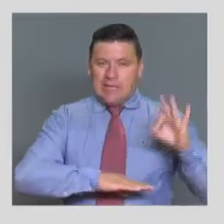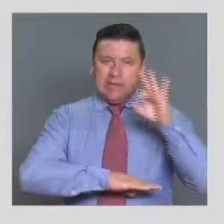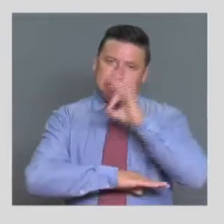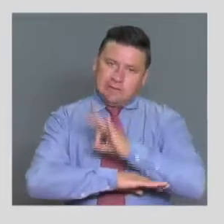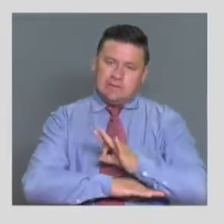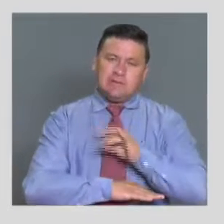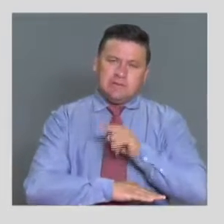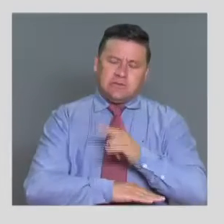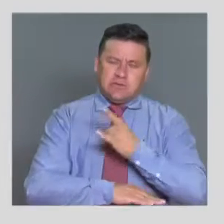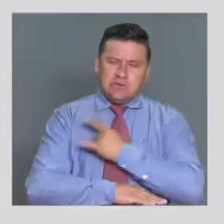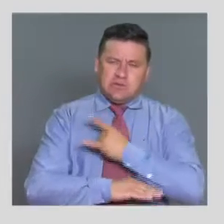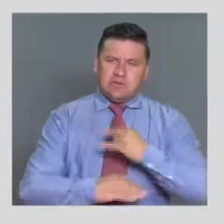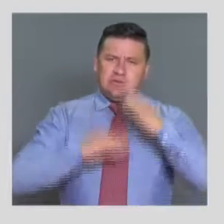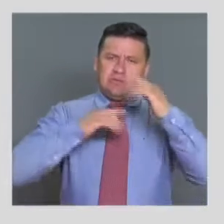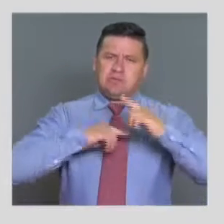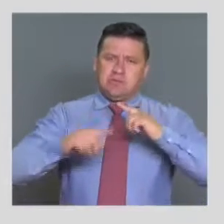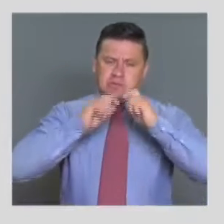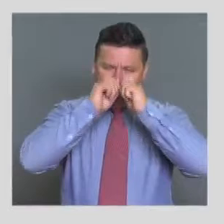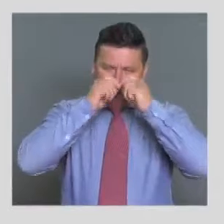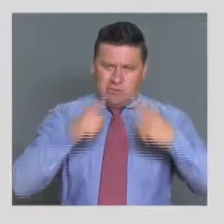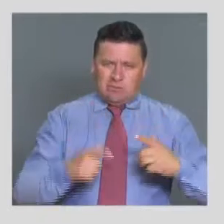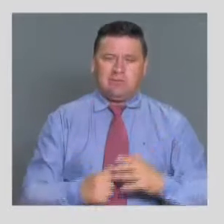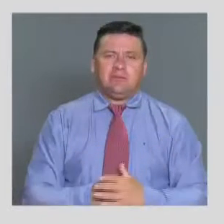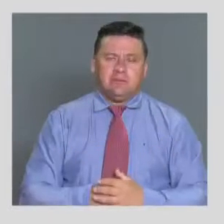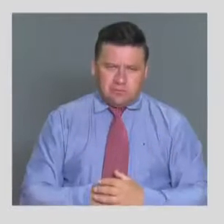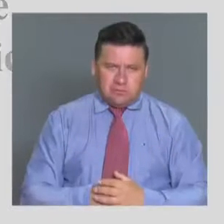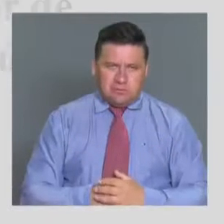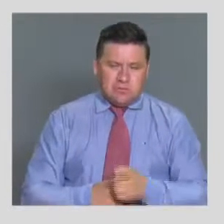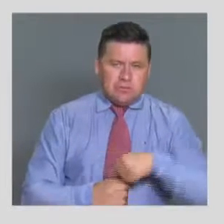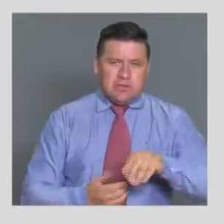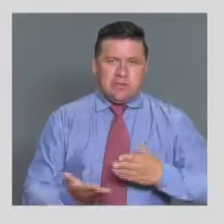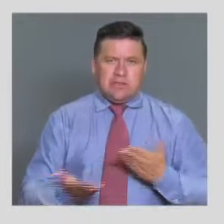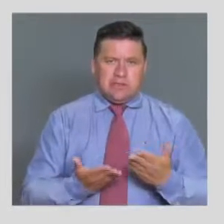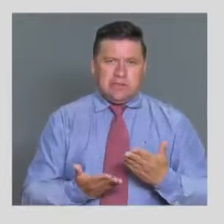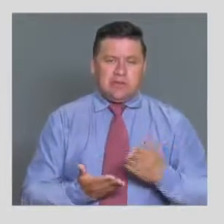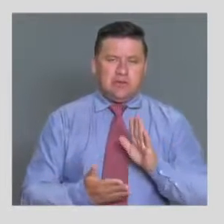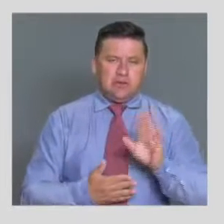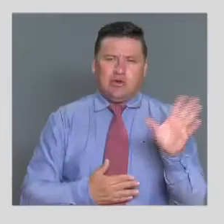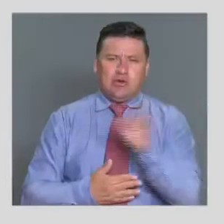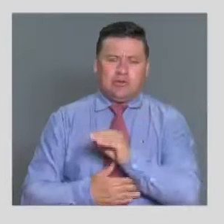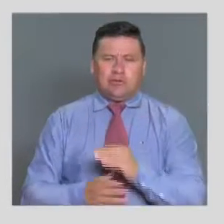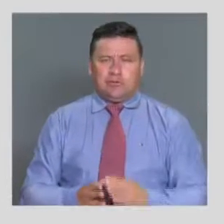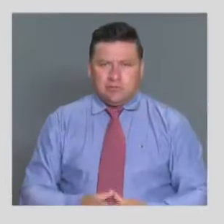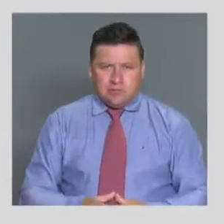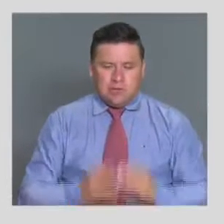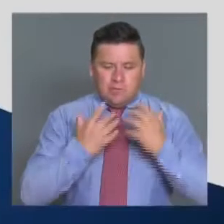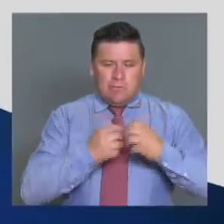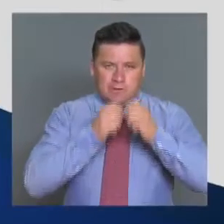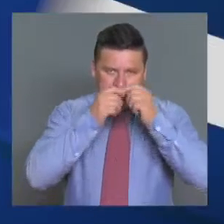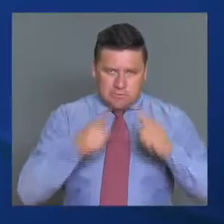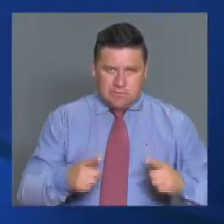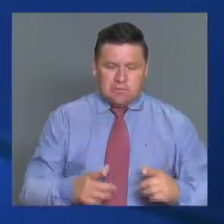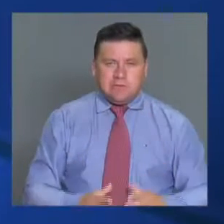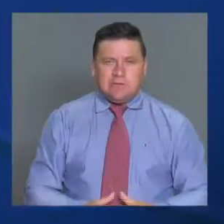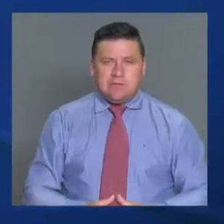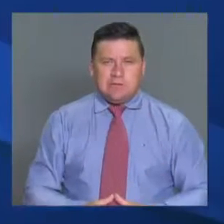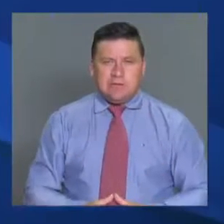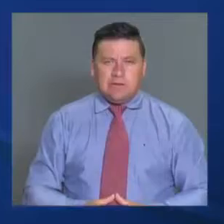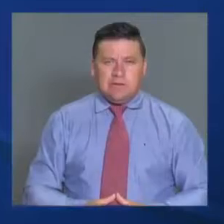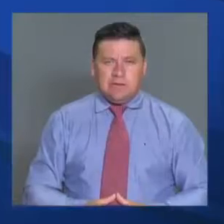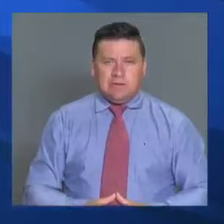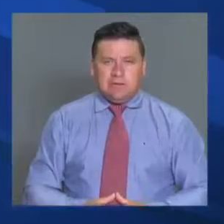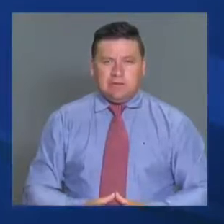escuela superior de administración pública el servicio público es de todos función pública